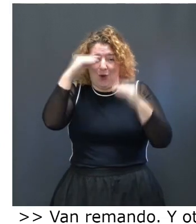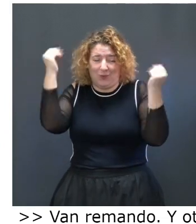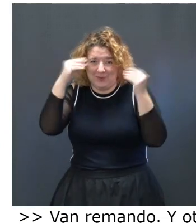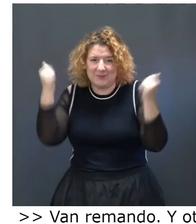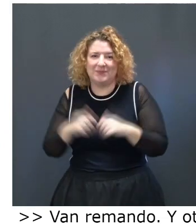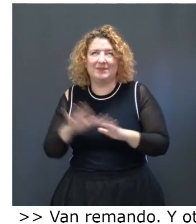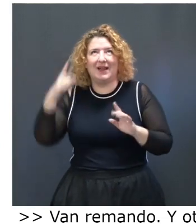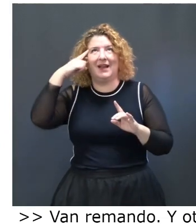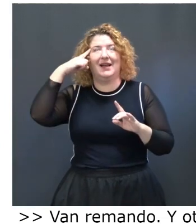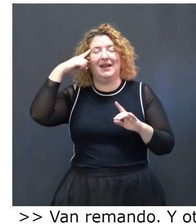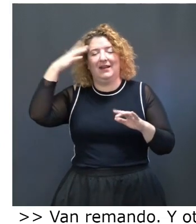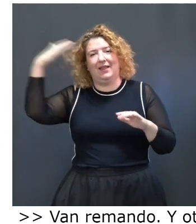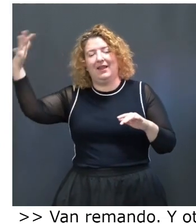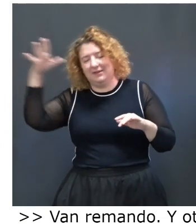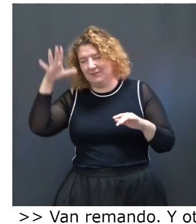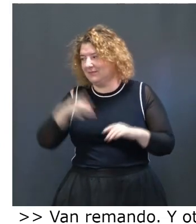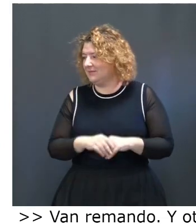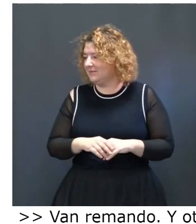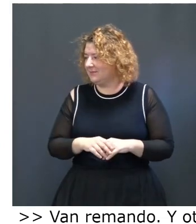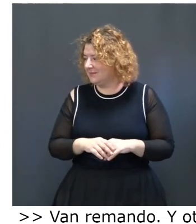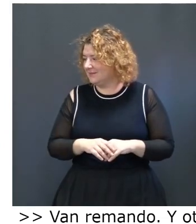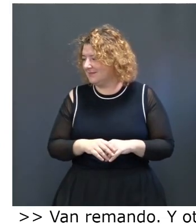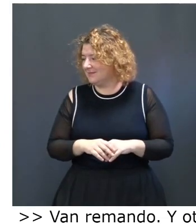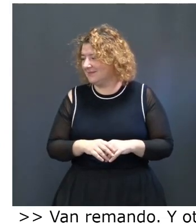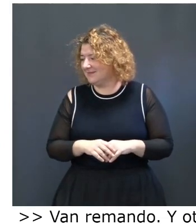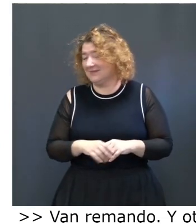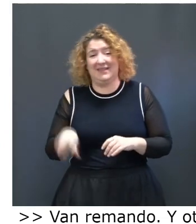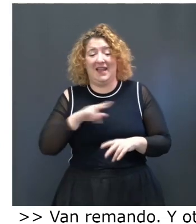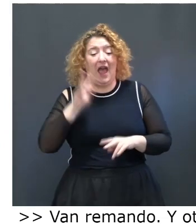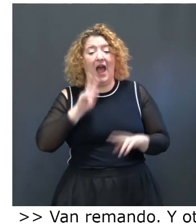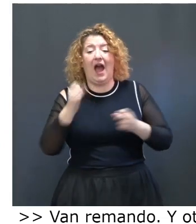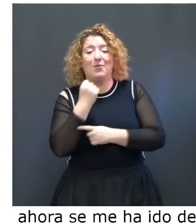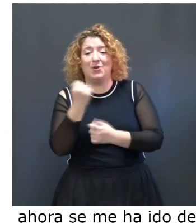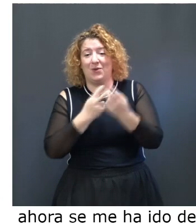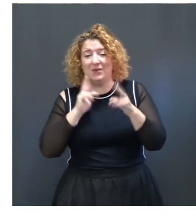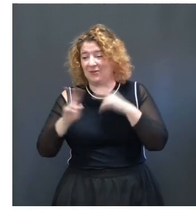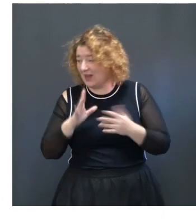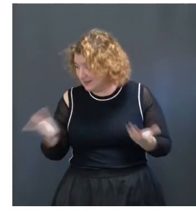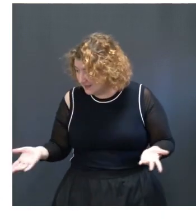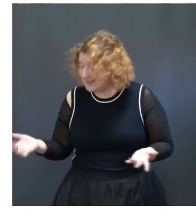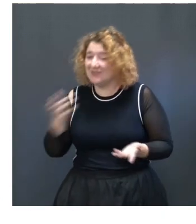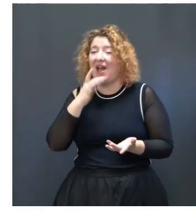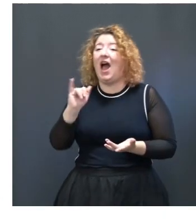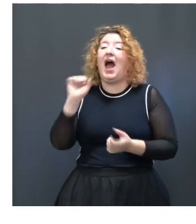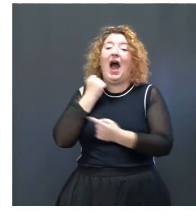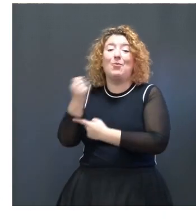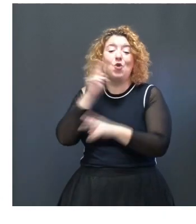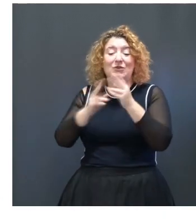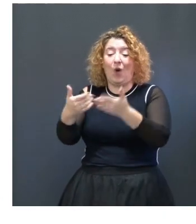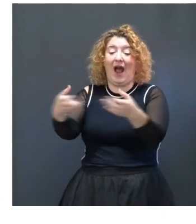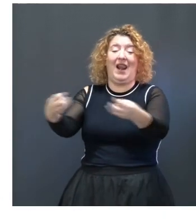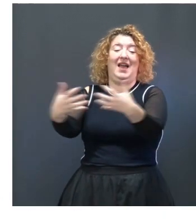volverá. Seguro, sí, vecino, con un buen apoyo visual. Con un buen apoyo